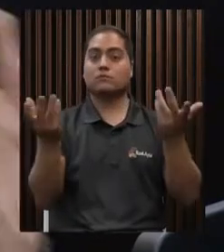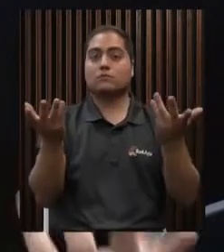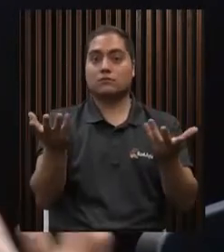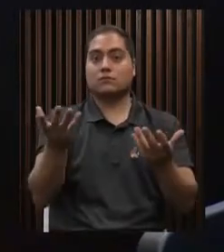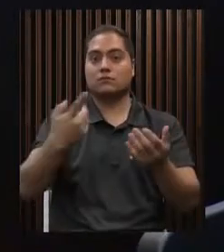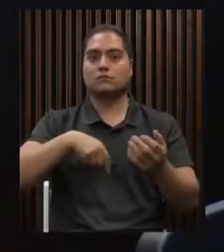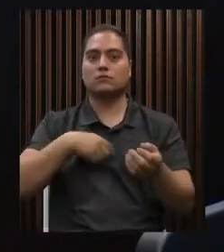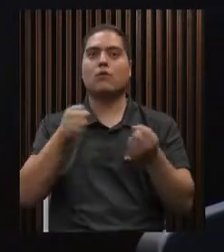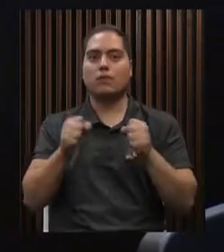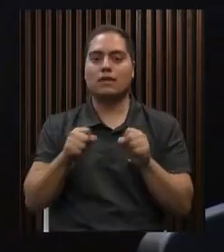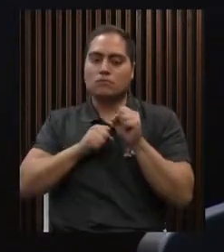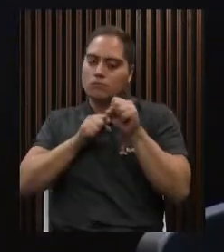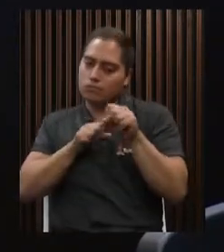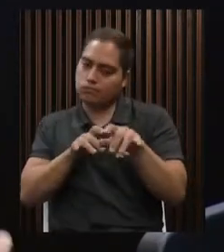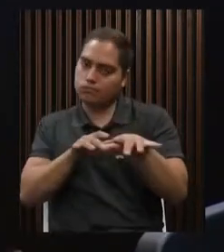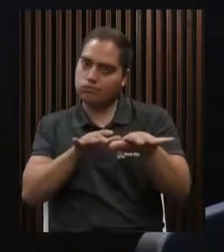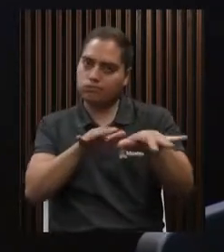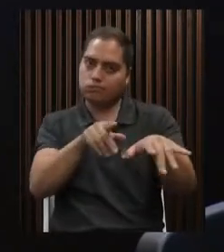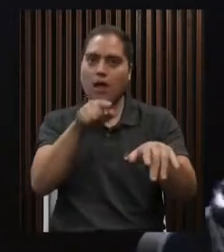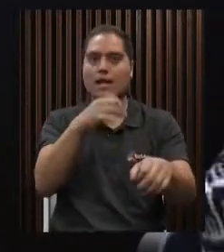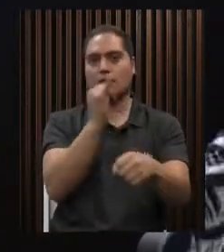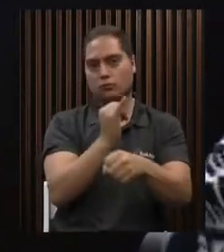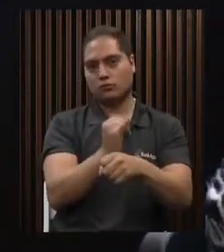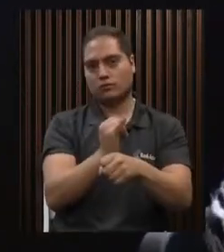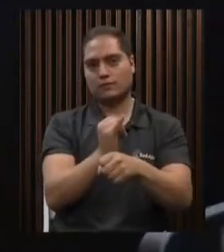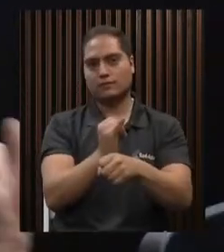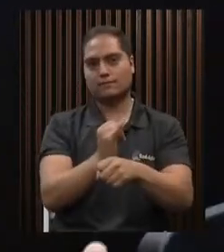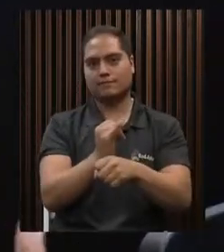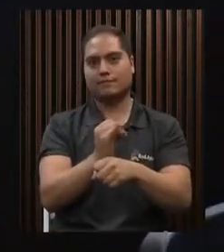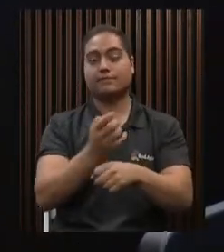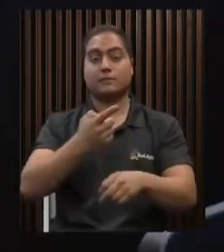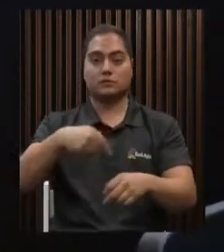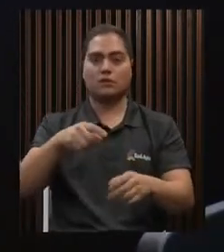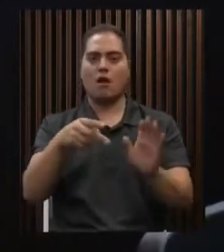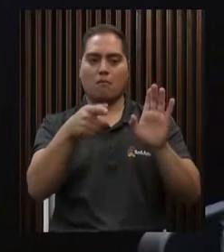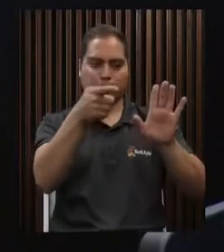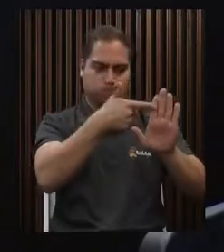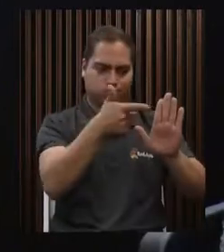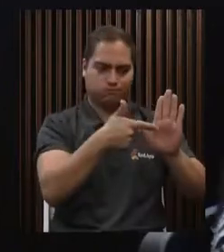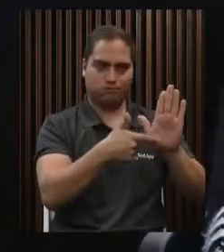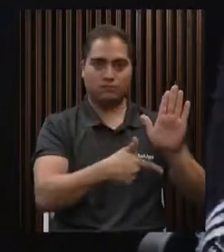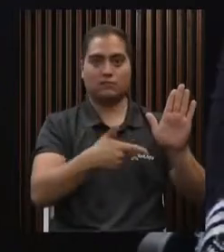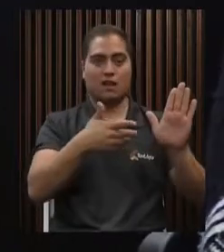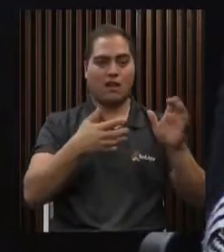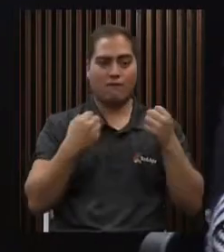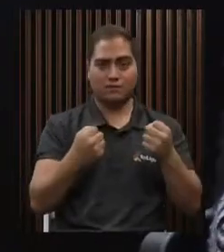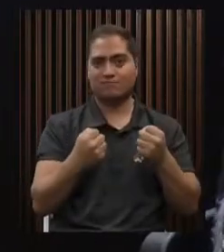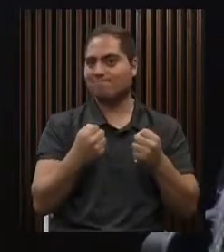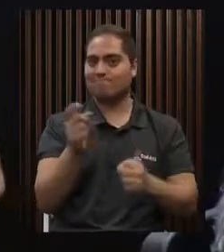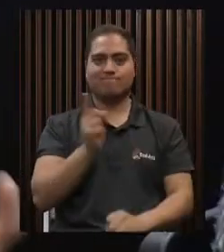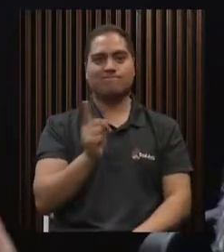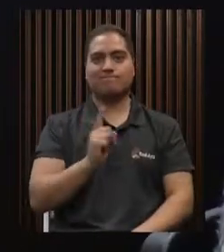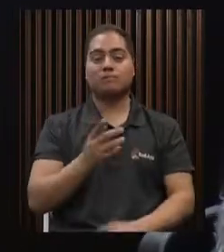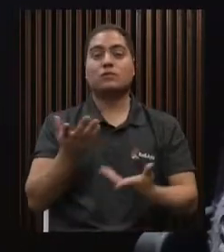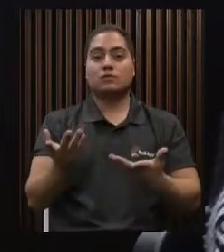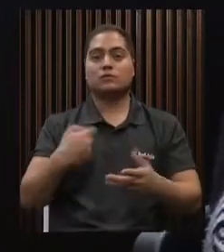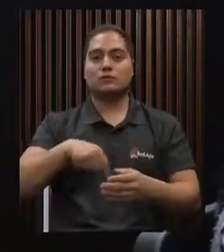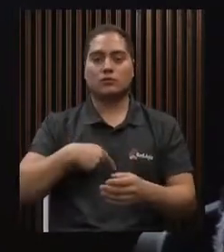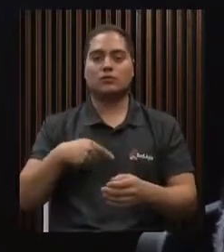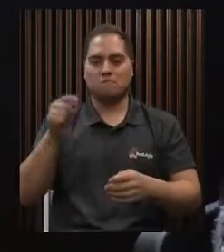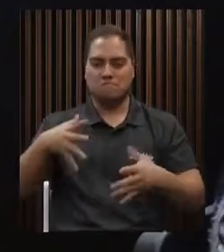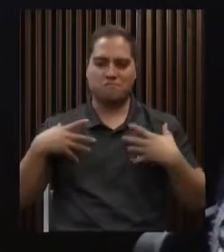poder transmitirlo allá en institucionalmente. No hay una política fuerte, entonces va a tener que ser muy fuerte